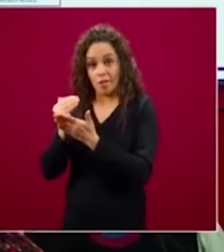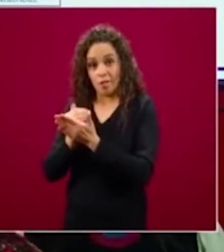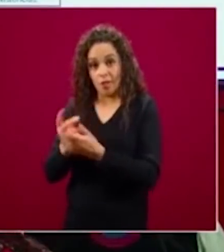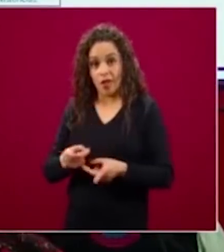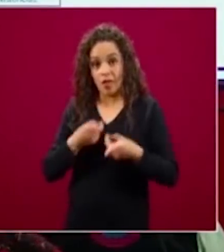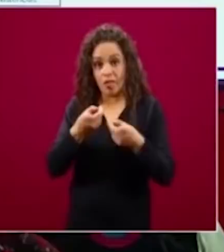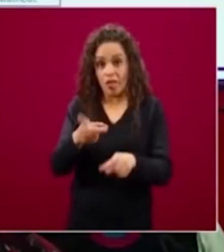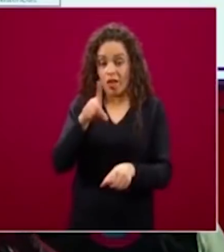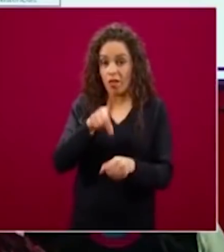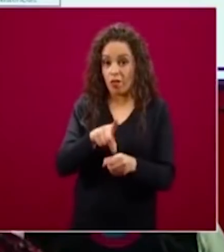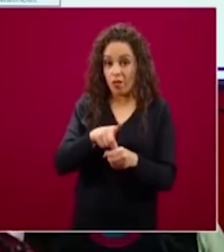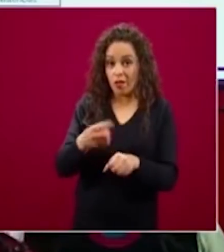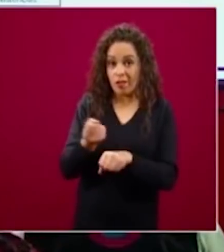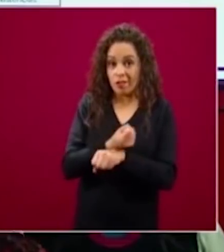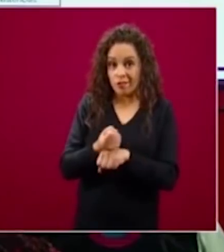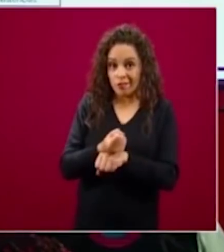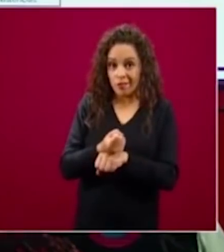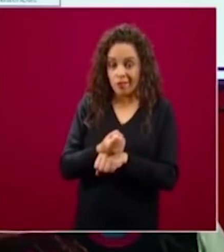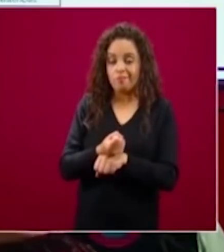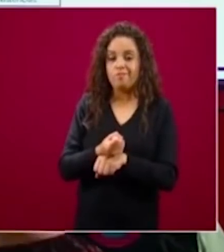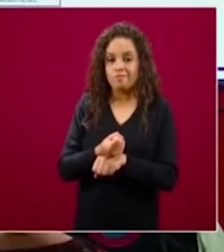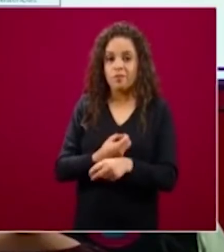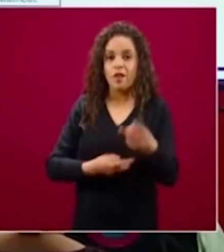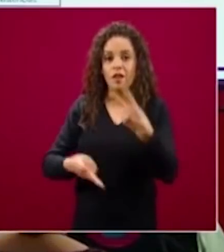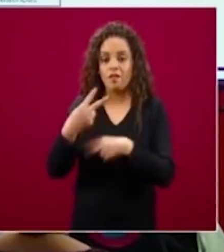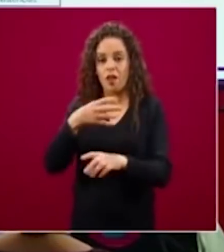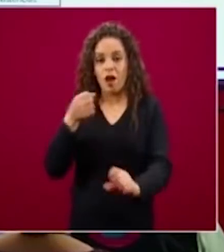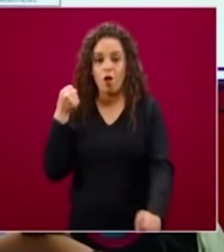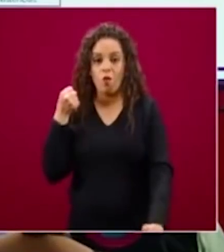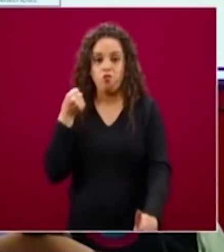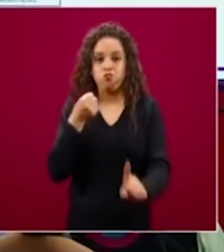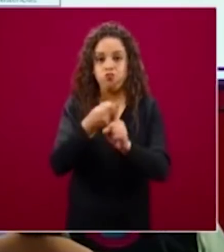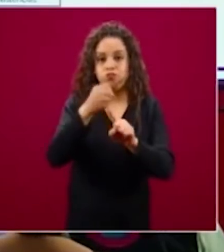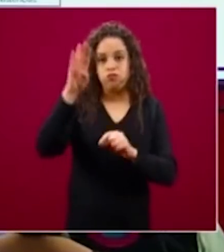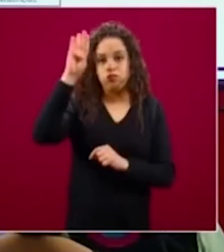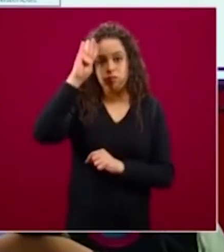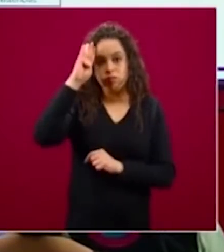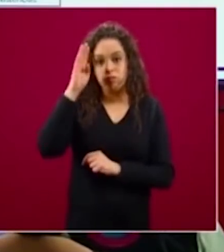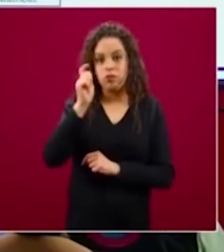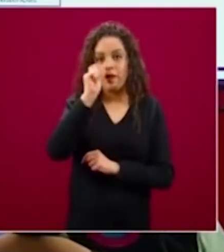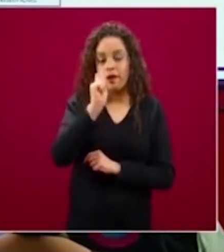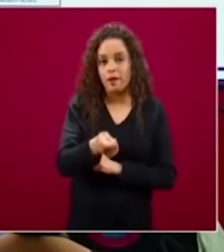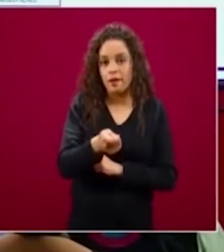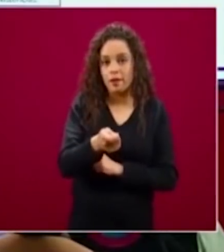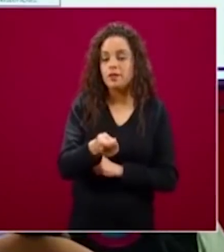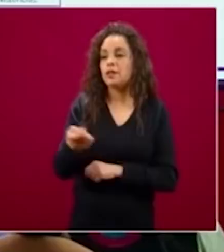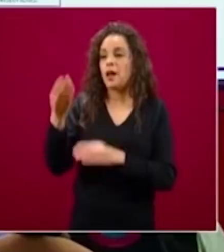impacto directo sobre el abastecimiento de componentes sanguíneos en los bancos de sangre.